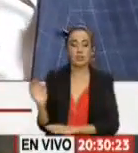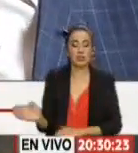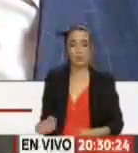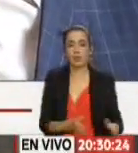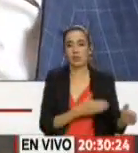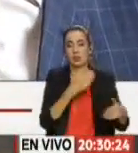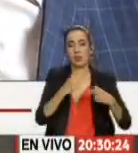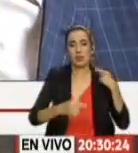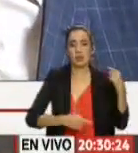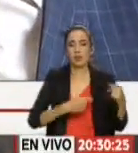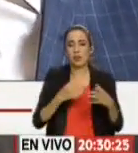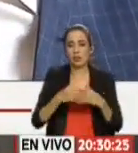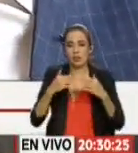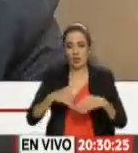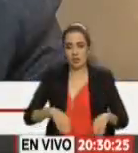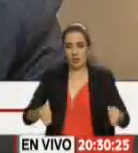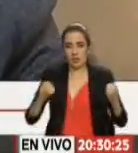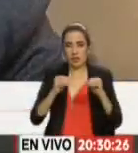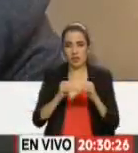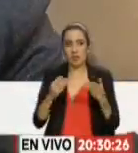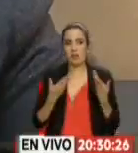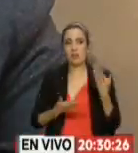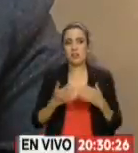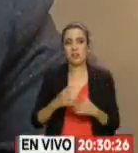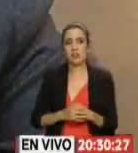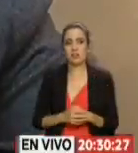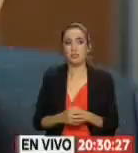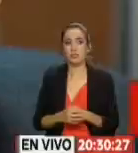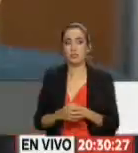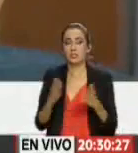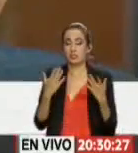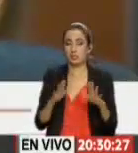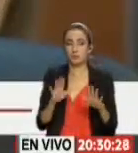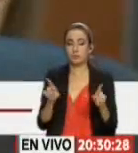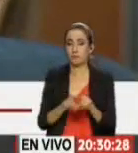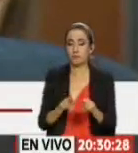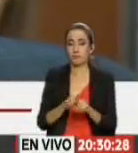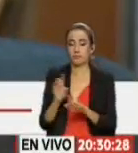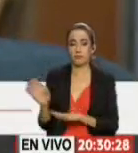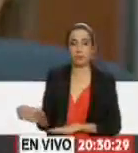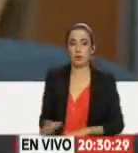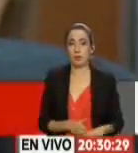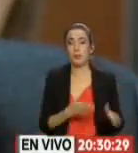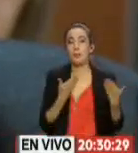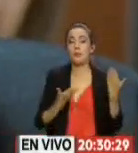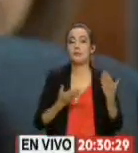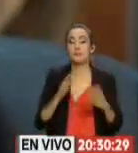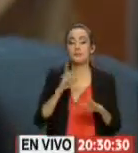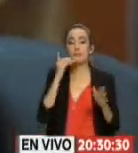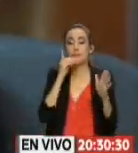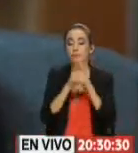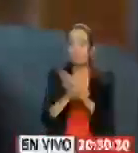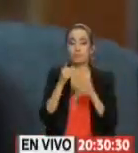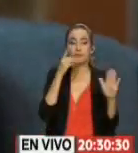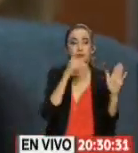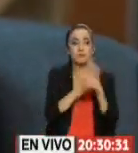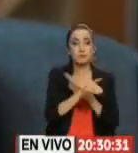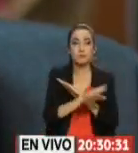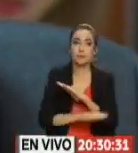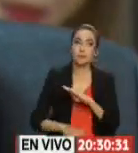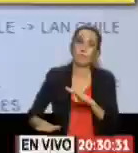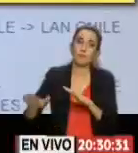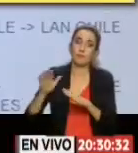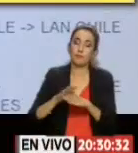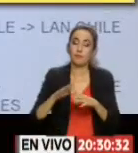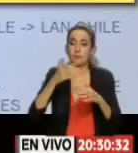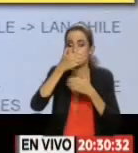pronunciamiento de la Contraloría General del Estado. No hay elementos en contra de Pablo Romero. Indagación que se origina tras la denuncia del activista político Fernando